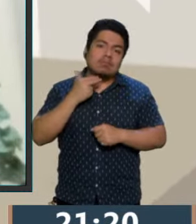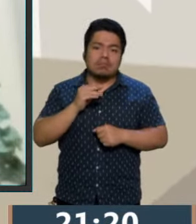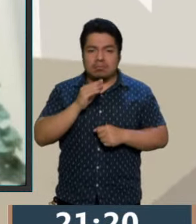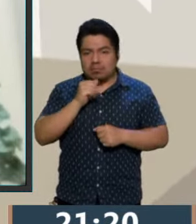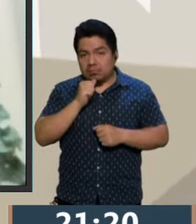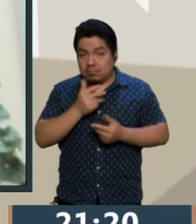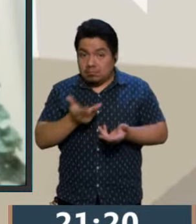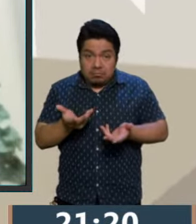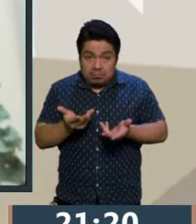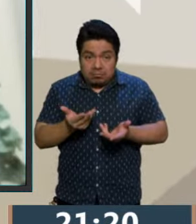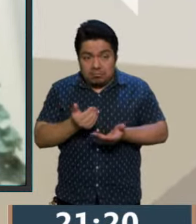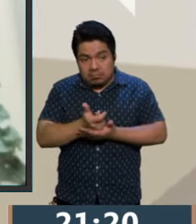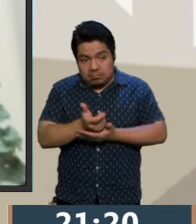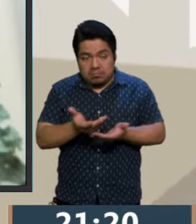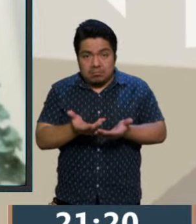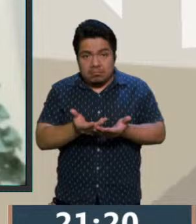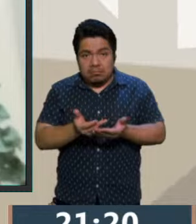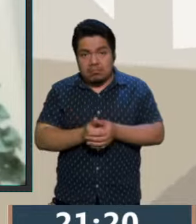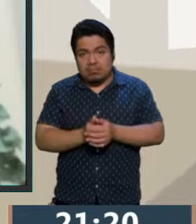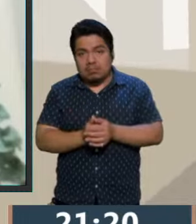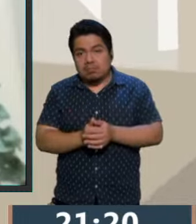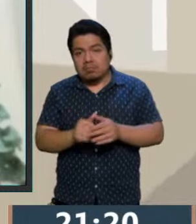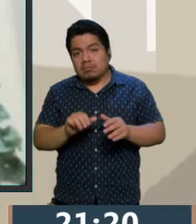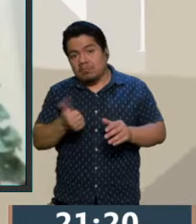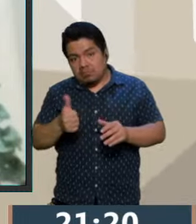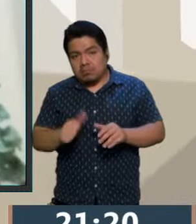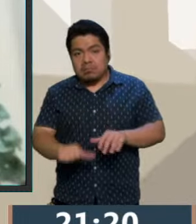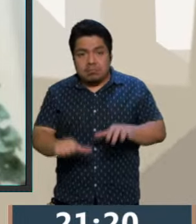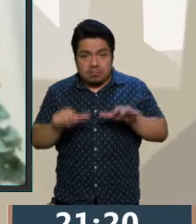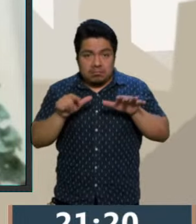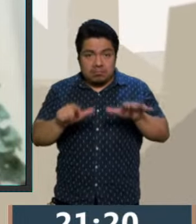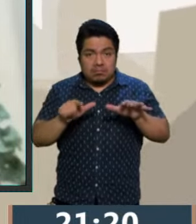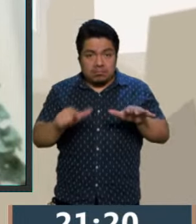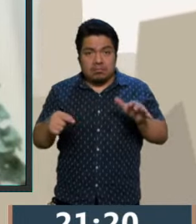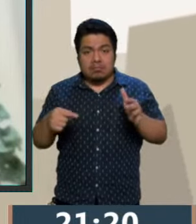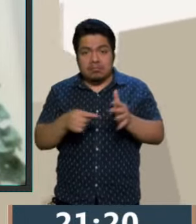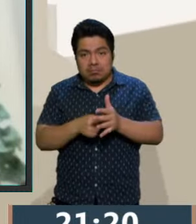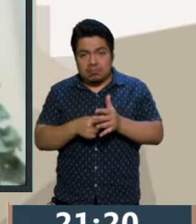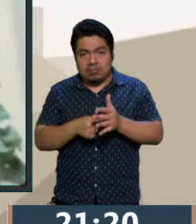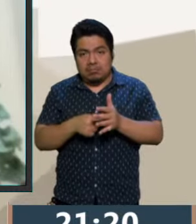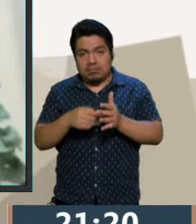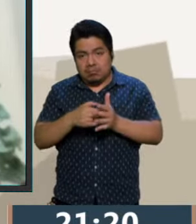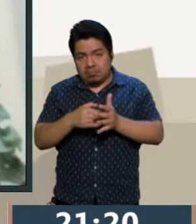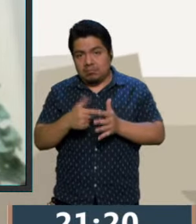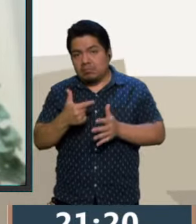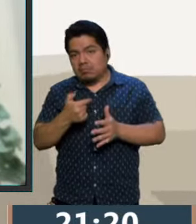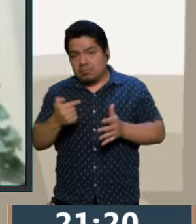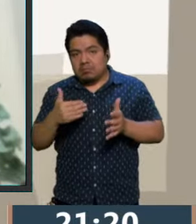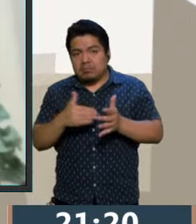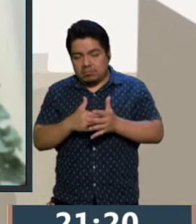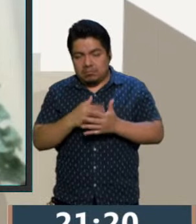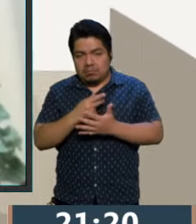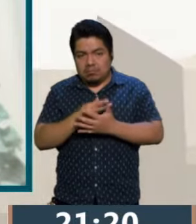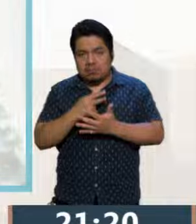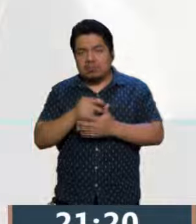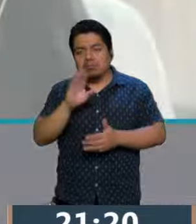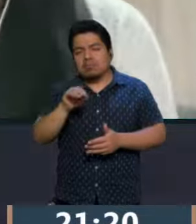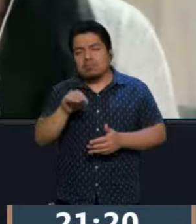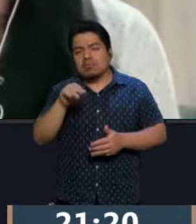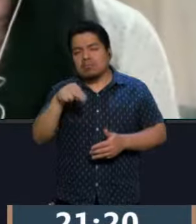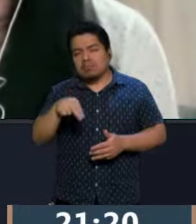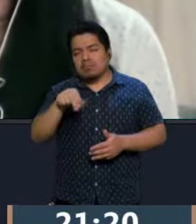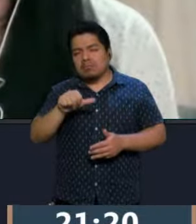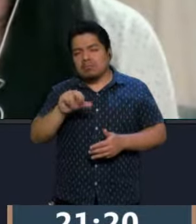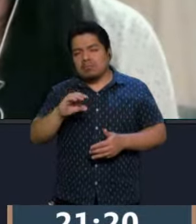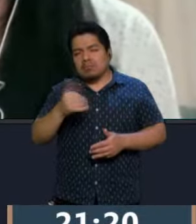el motivo de la muerte, por otros 17.6 millones de pesos. Ahorita, Nancy, tú nos decías